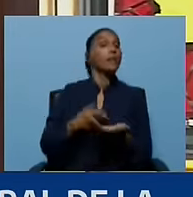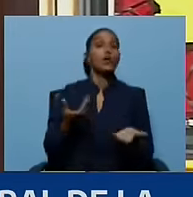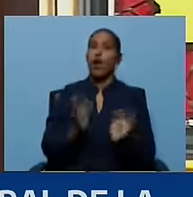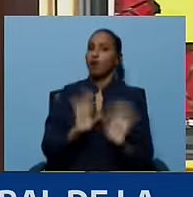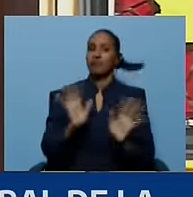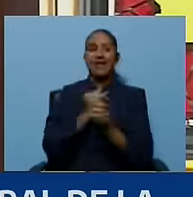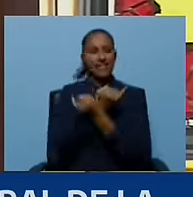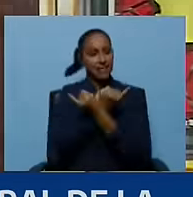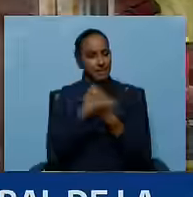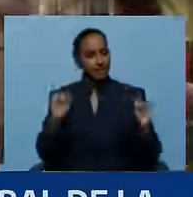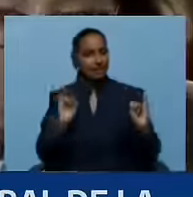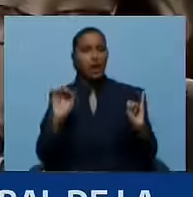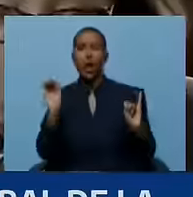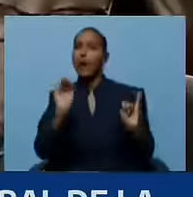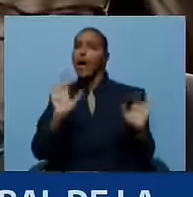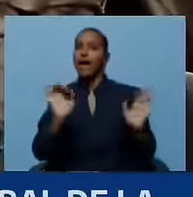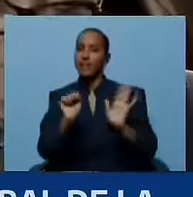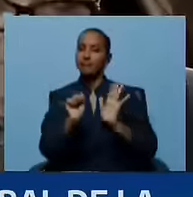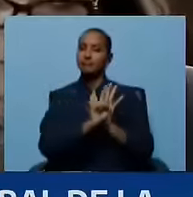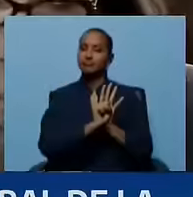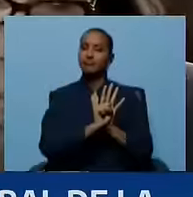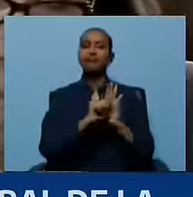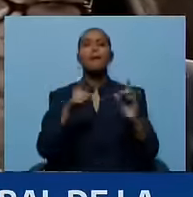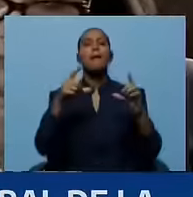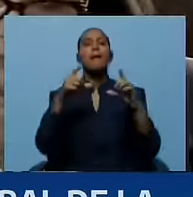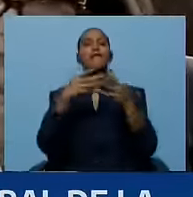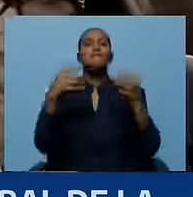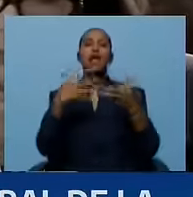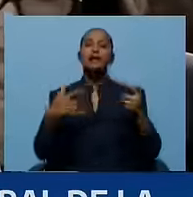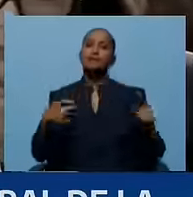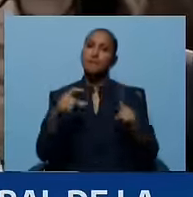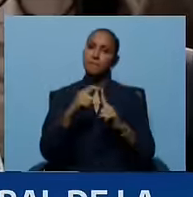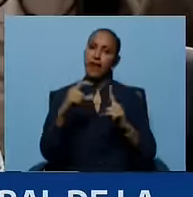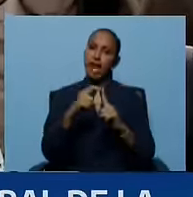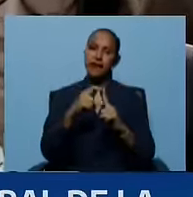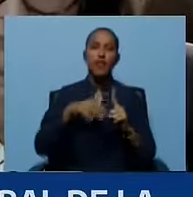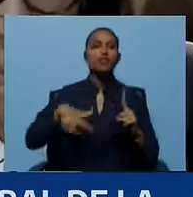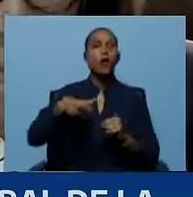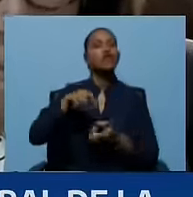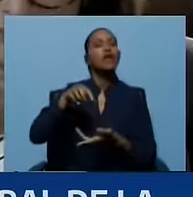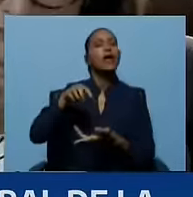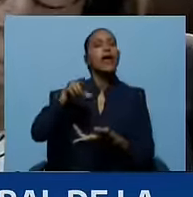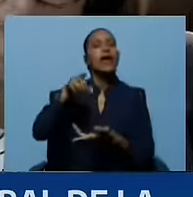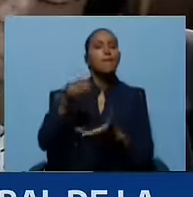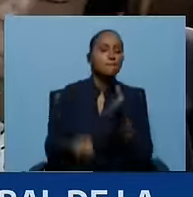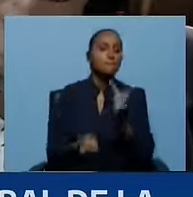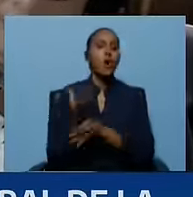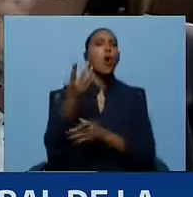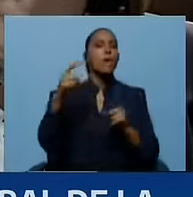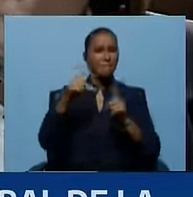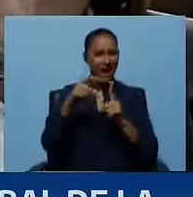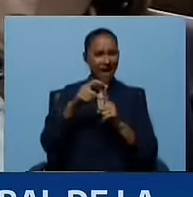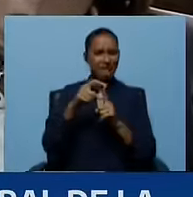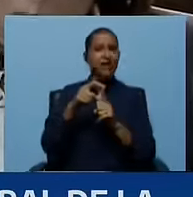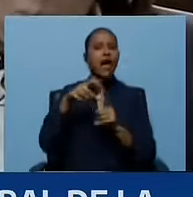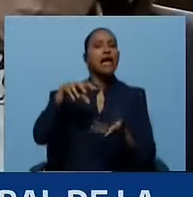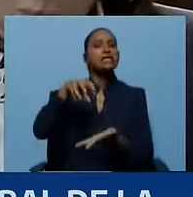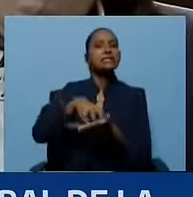nada, consigna vital de Miranda, de Bolívar y de Venezuela entera.